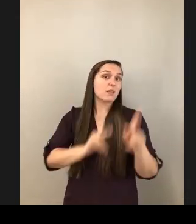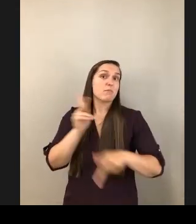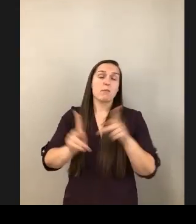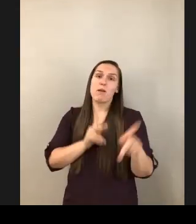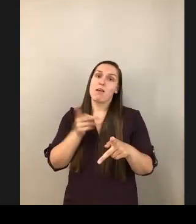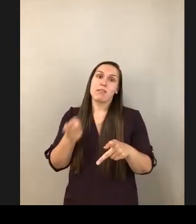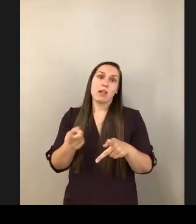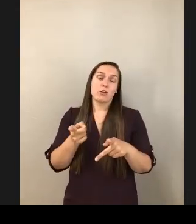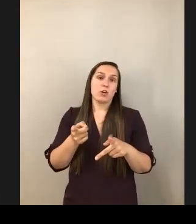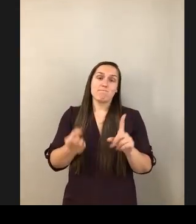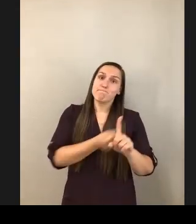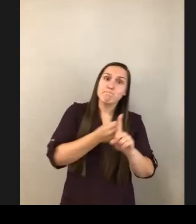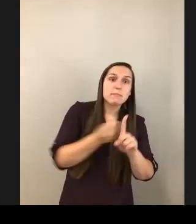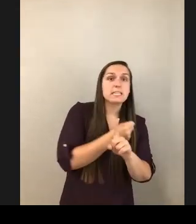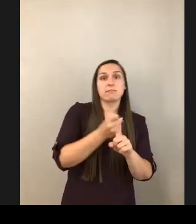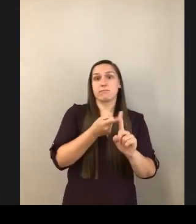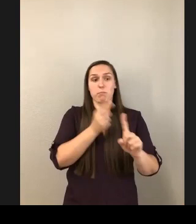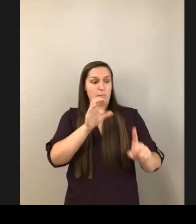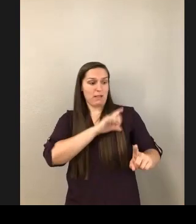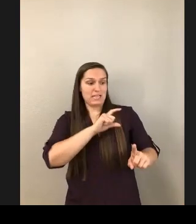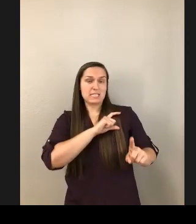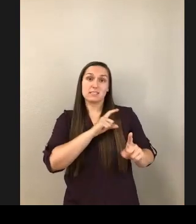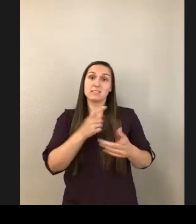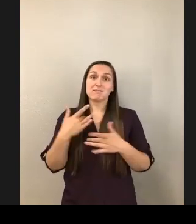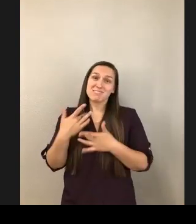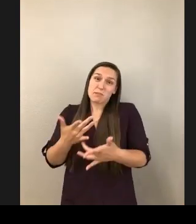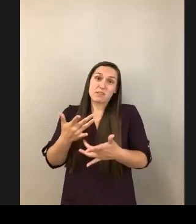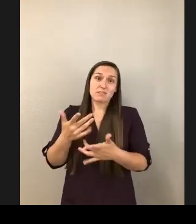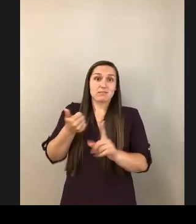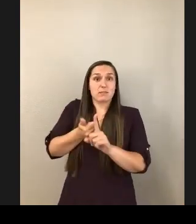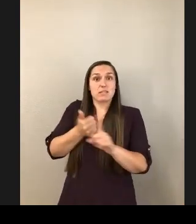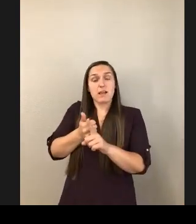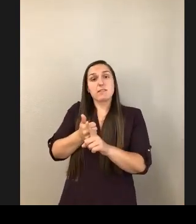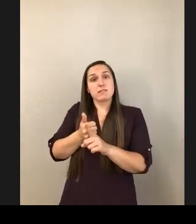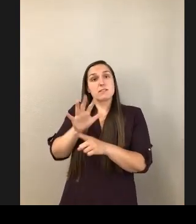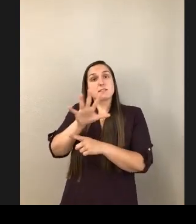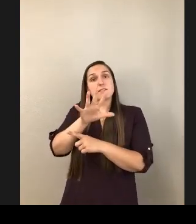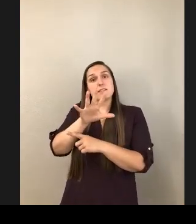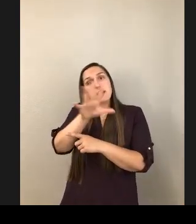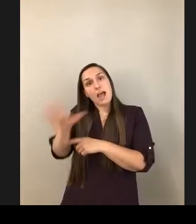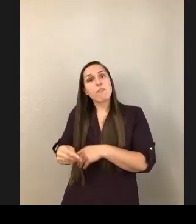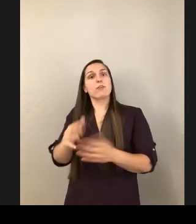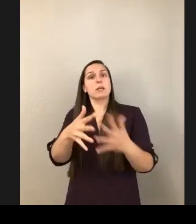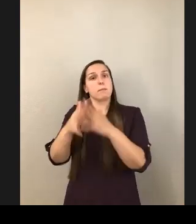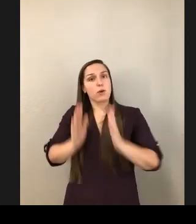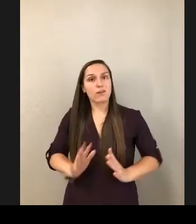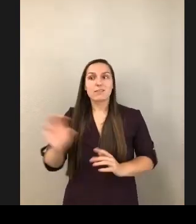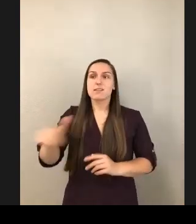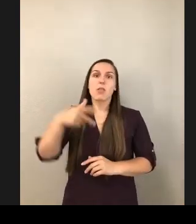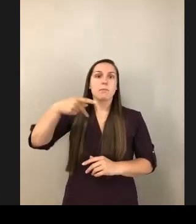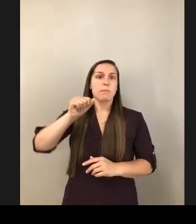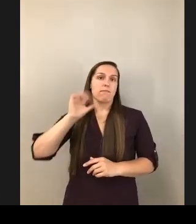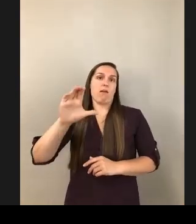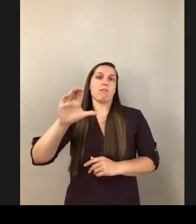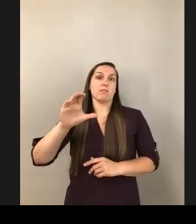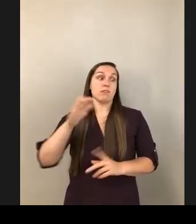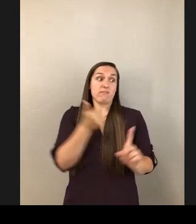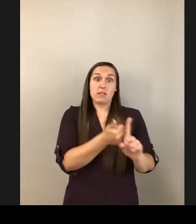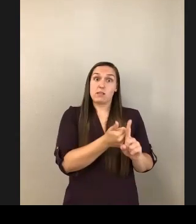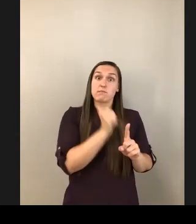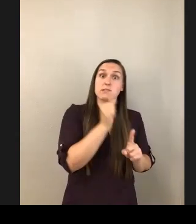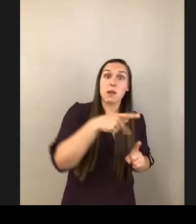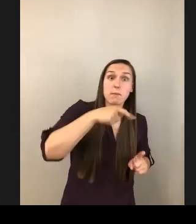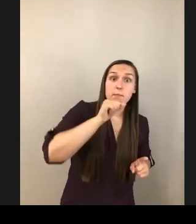prendemos la televisión y vemos cómo que la policía trata diferente a